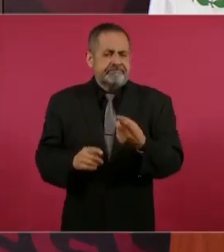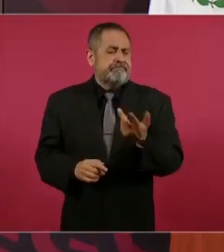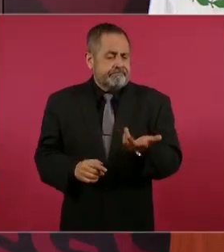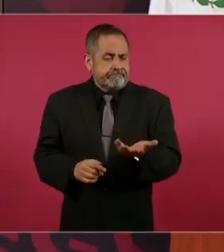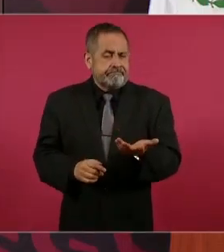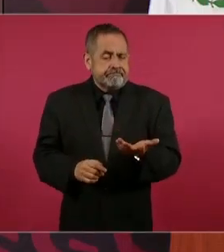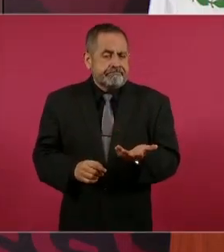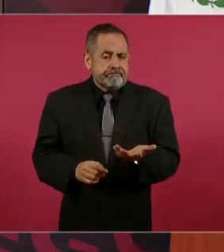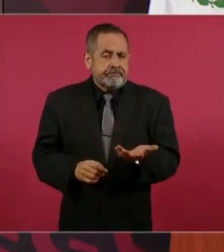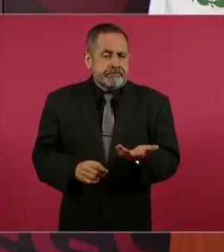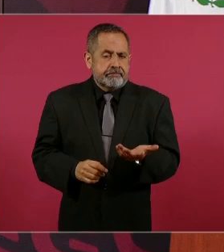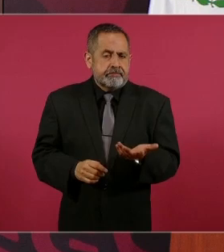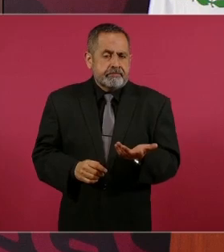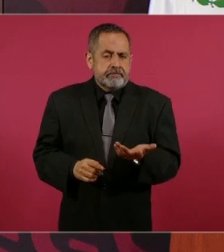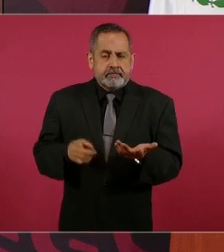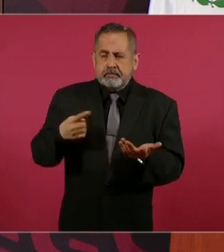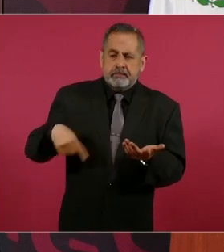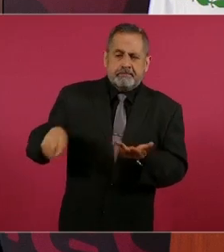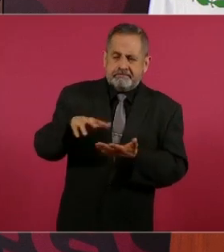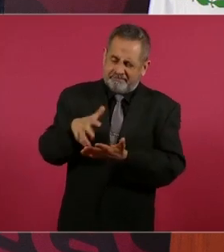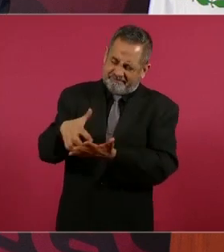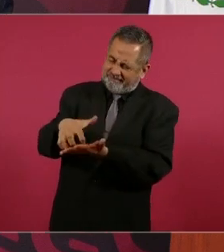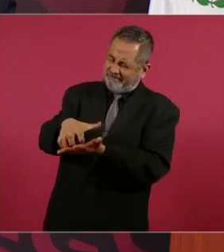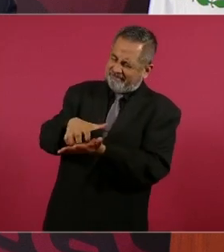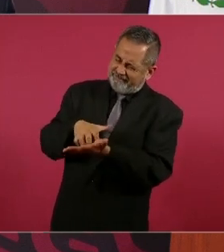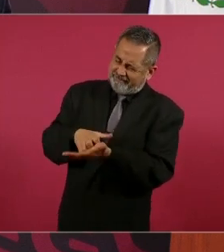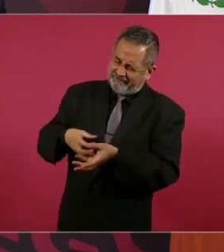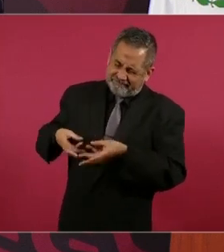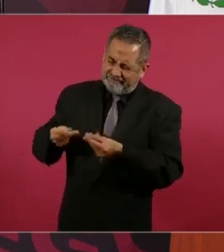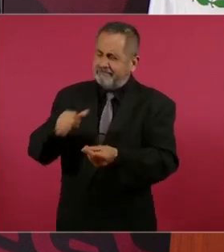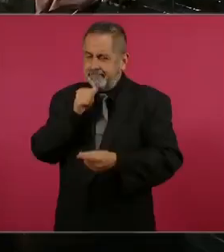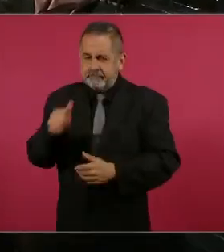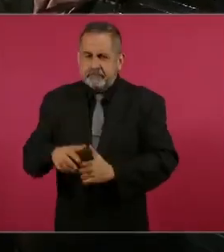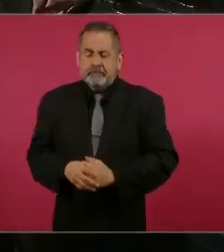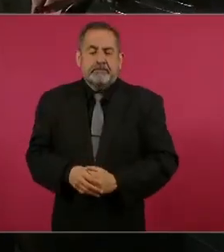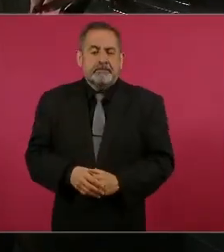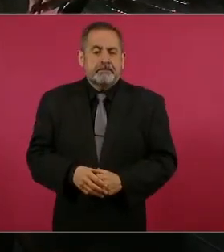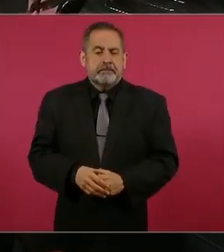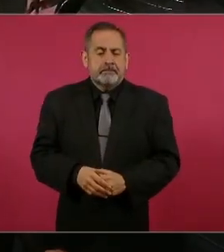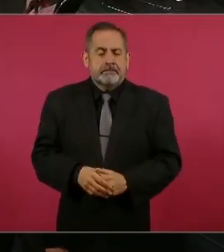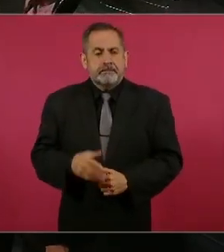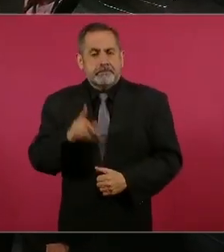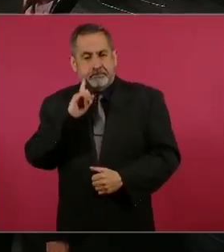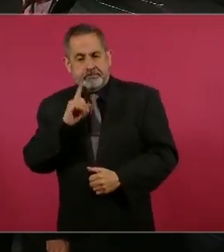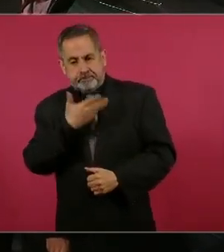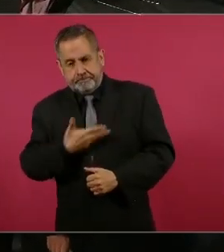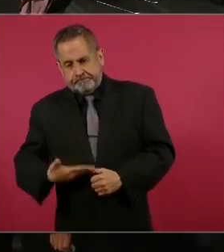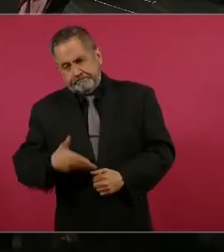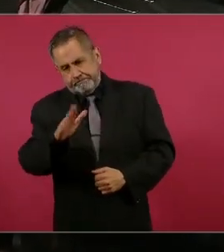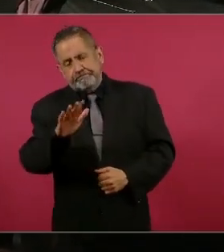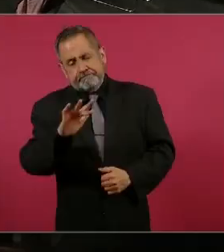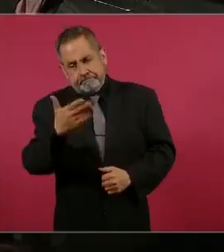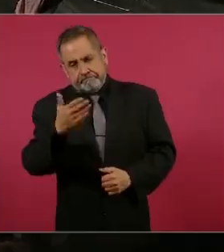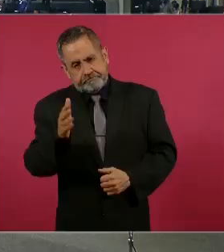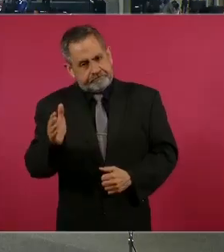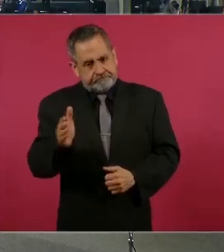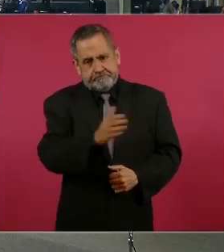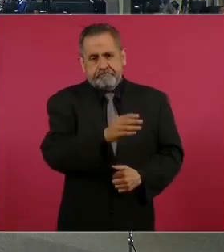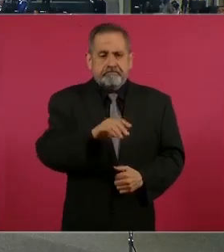y austeridad republicana. Bien, presidente. En otro tema, en el caso